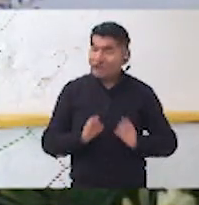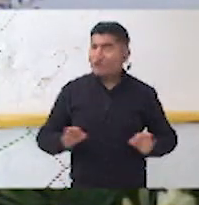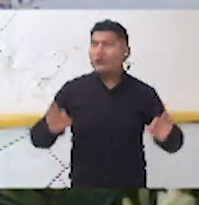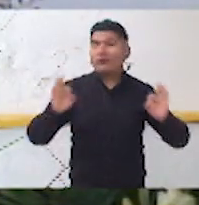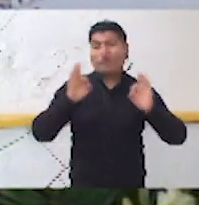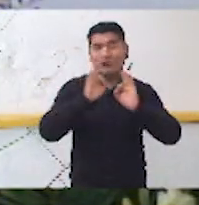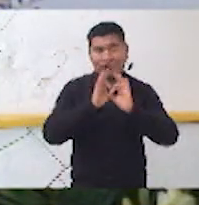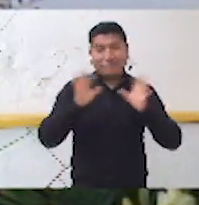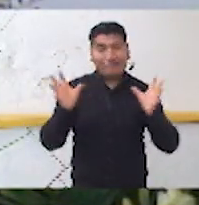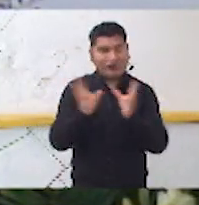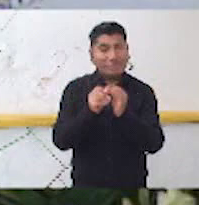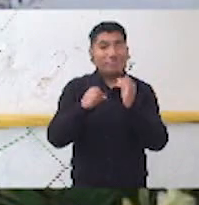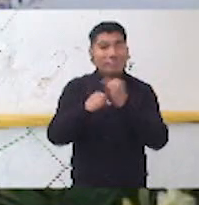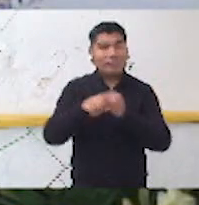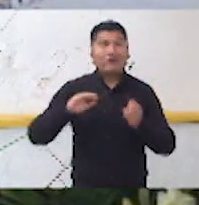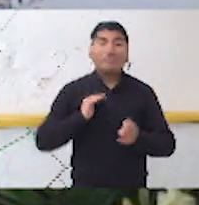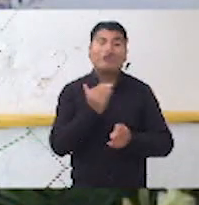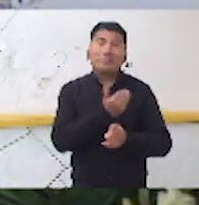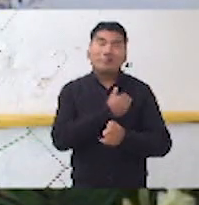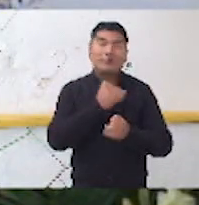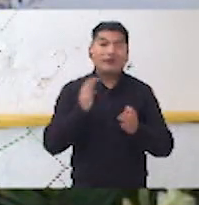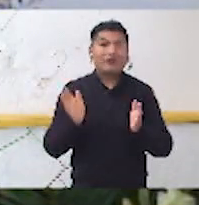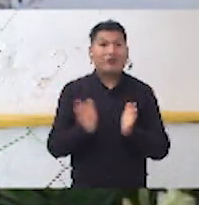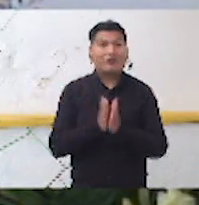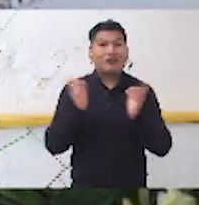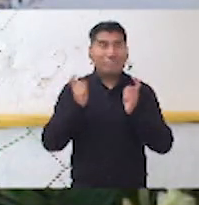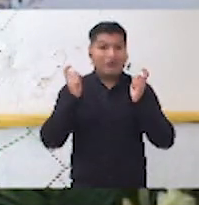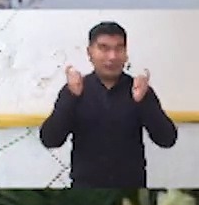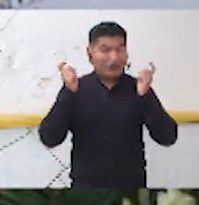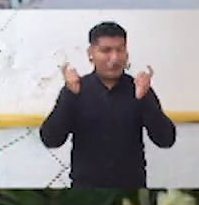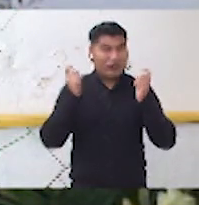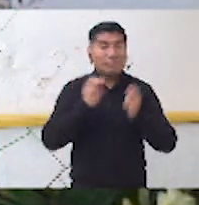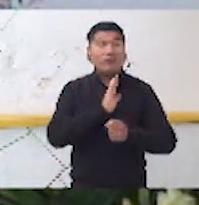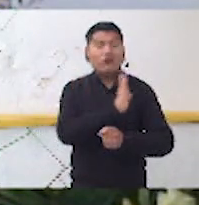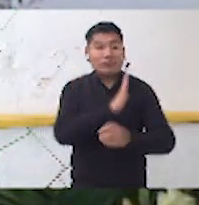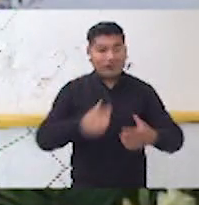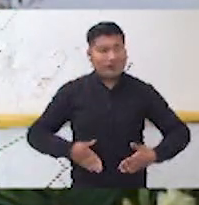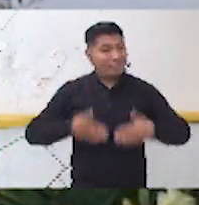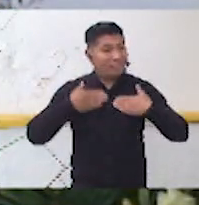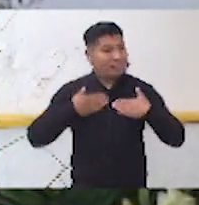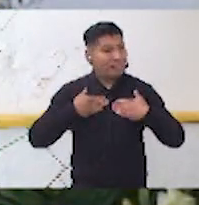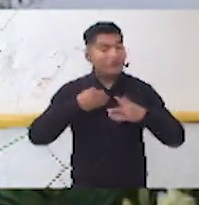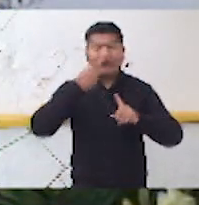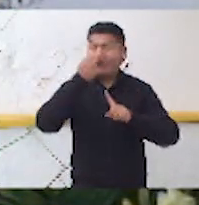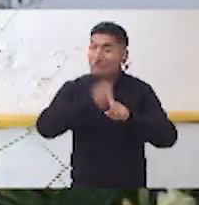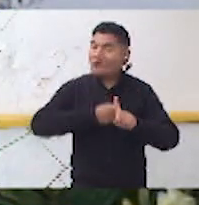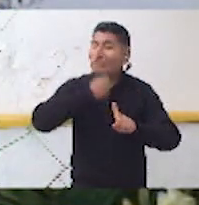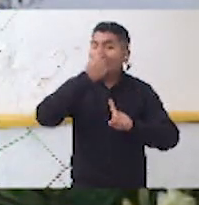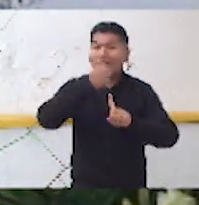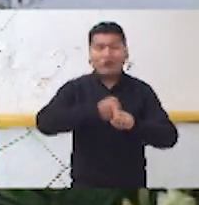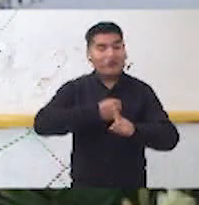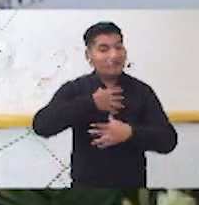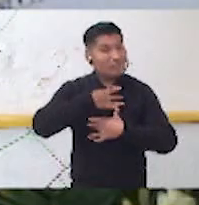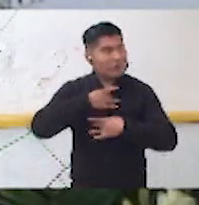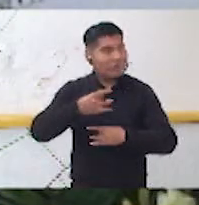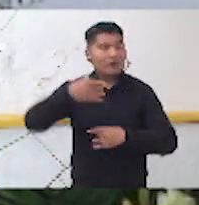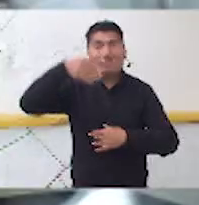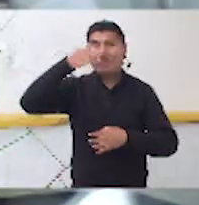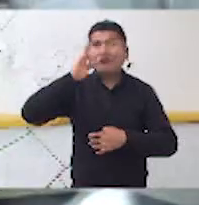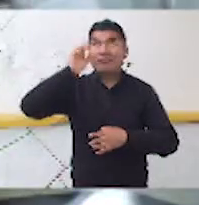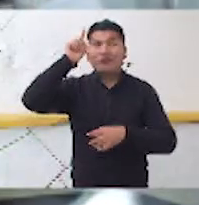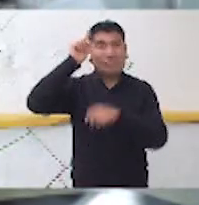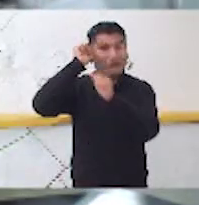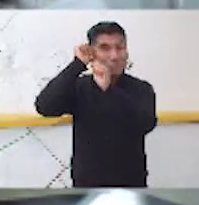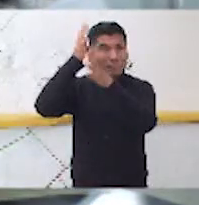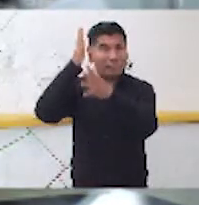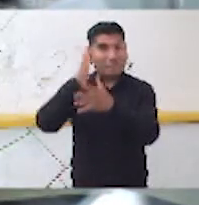la celebración de nuestro aniversario. Su vida es un sacrificio agradable al Padre.